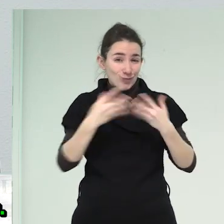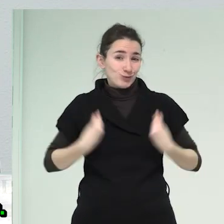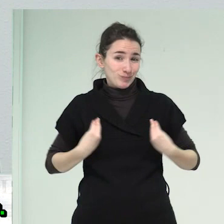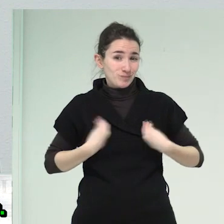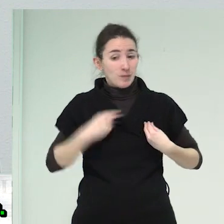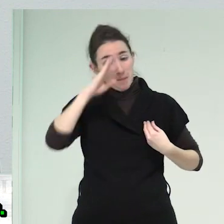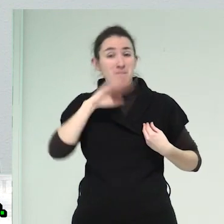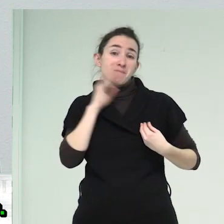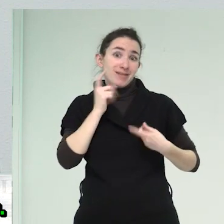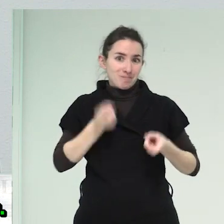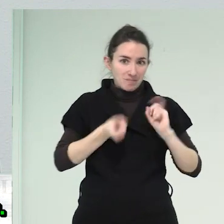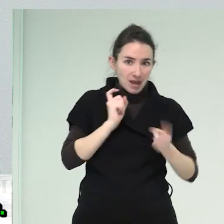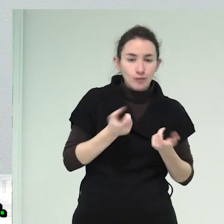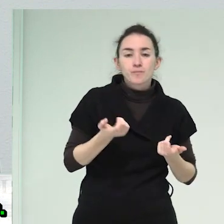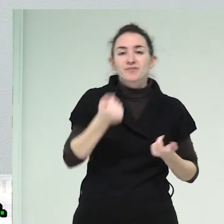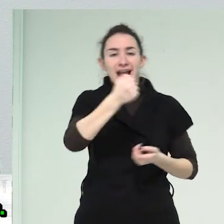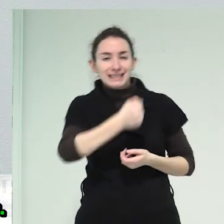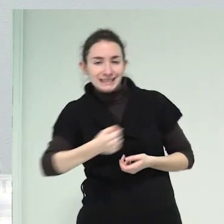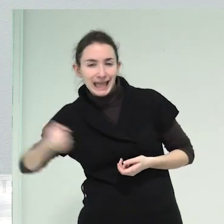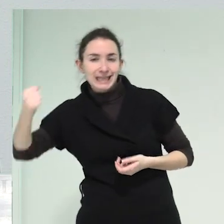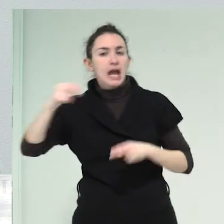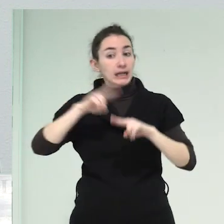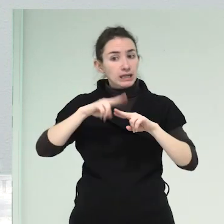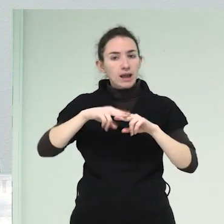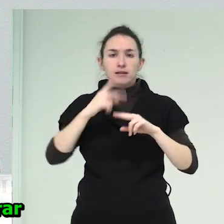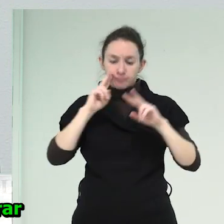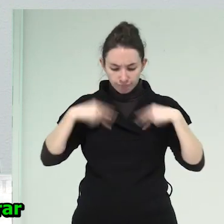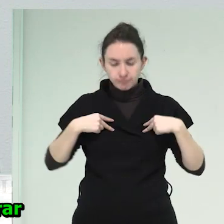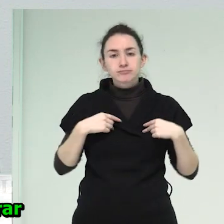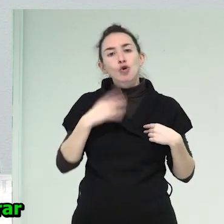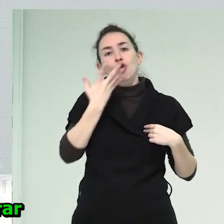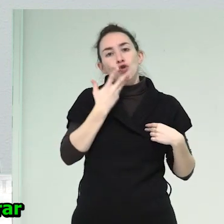las asiáticas, las negras, se asumían como mujeres de color.